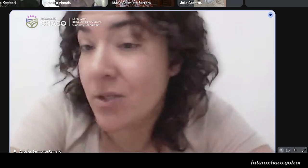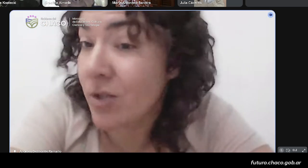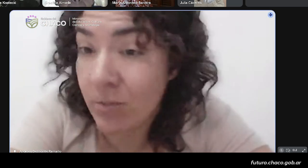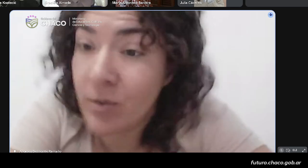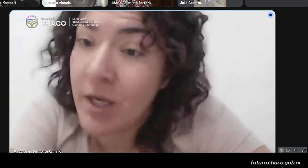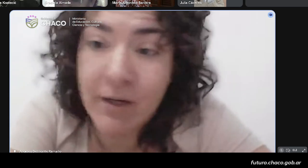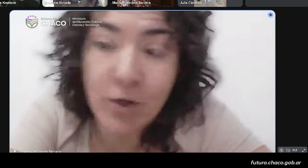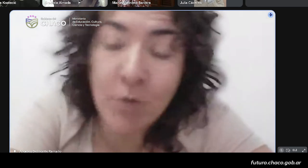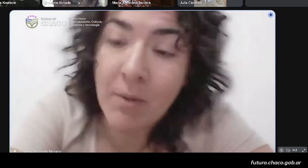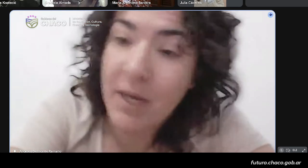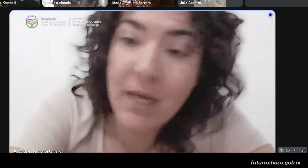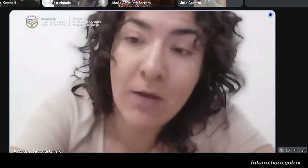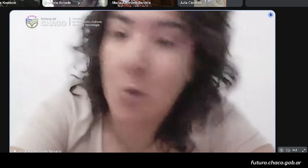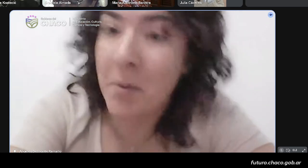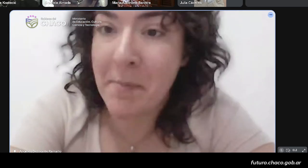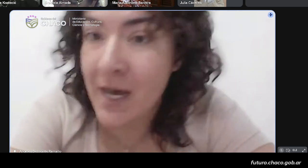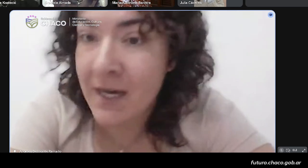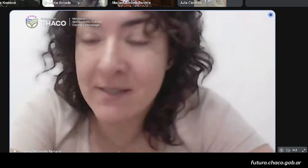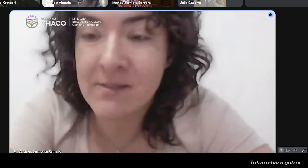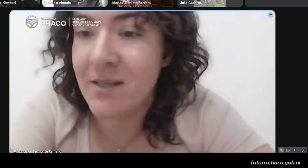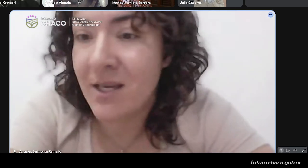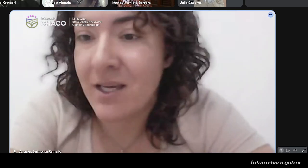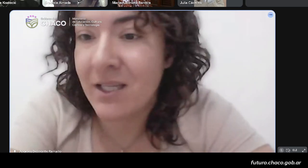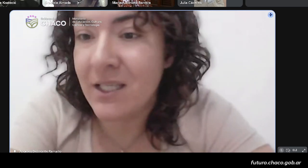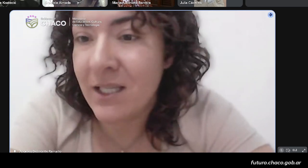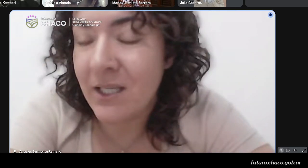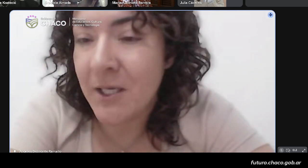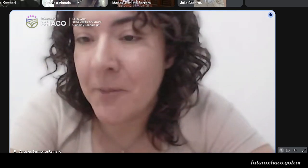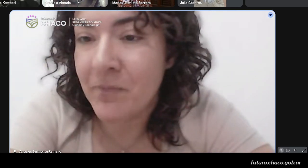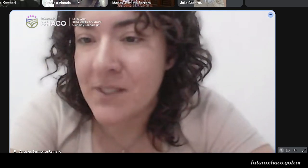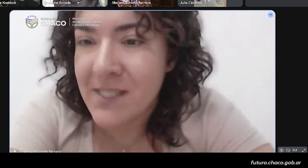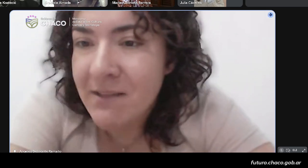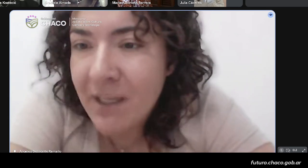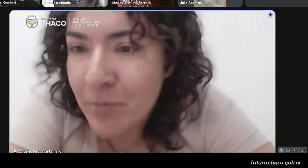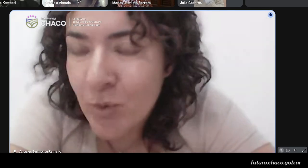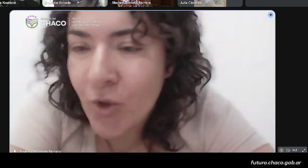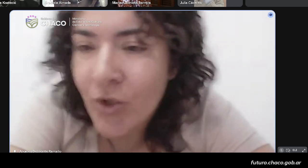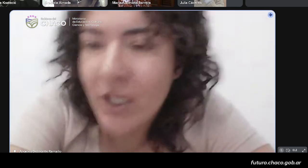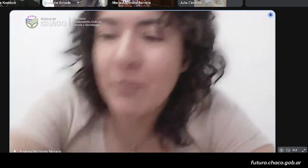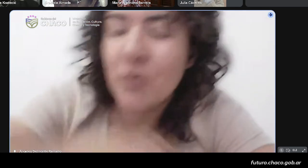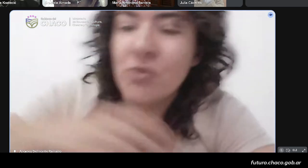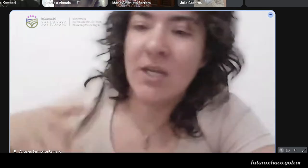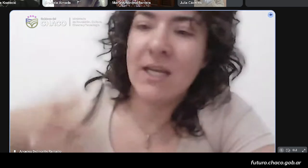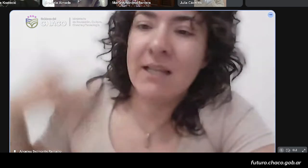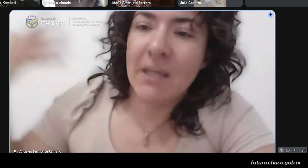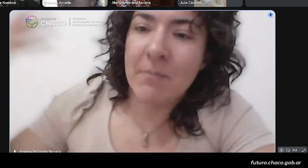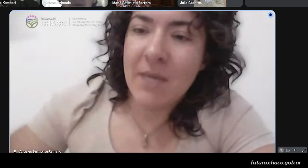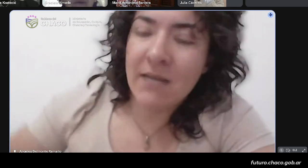papá, sino que puede haber dos mamás, dos papás, y sin tapujo,